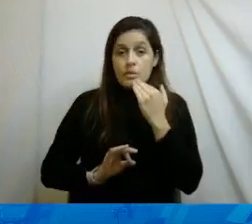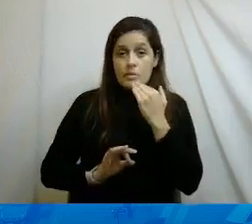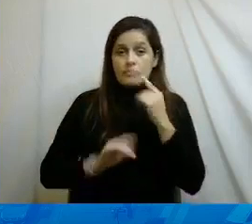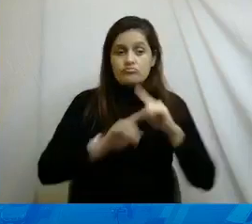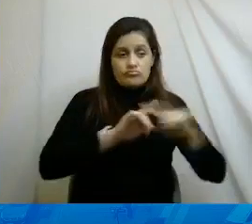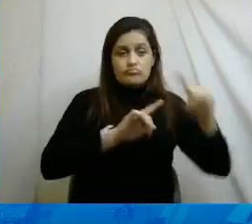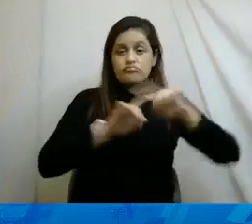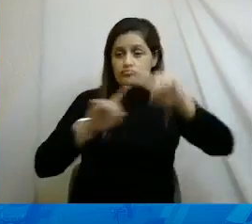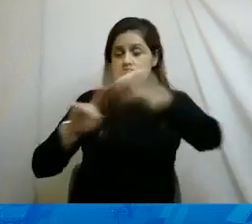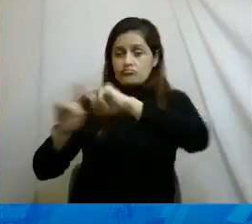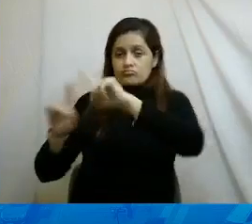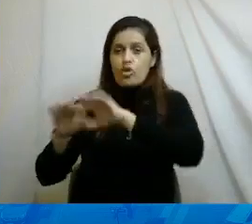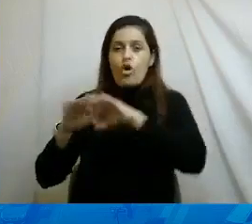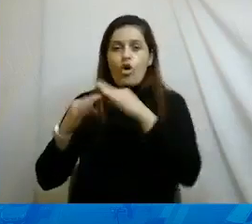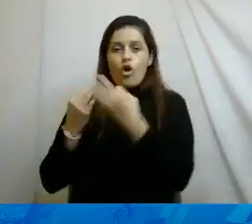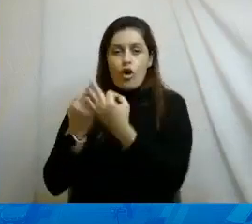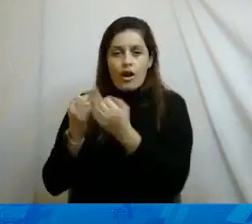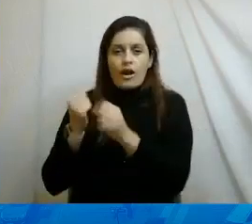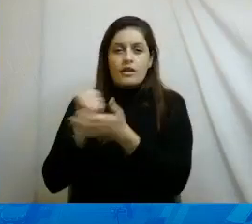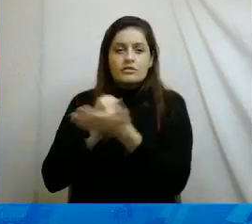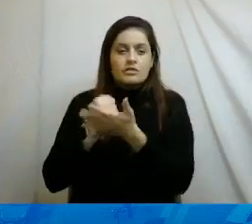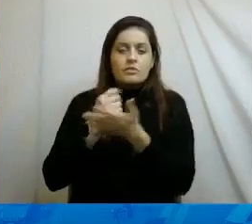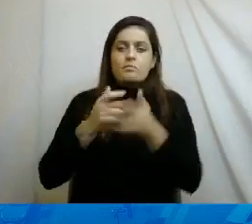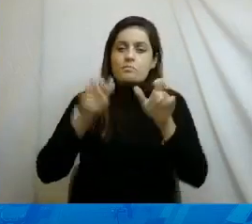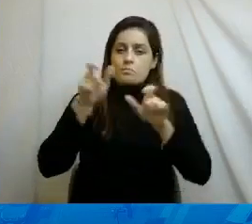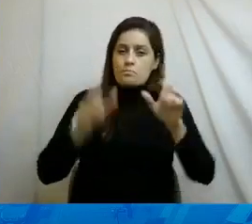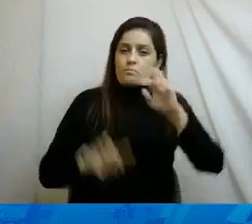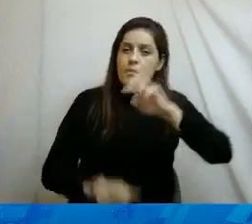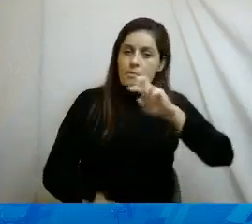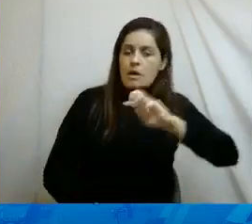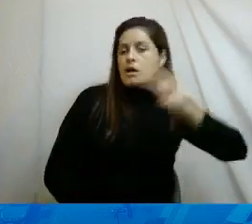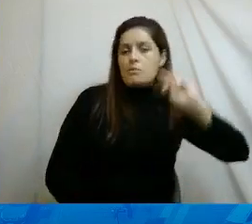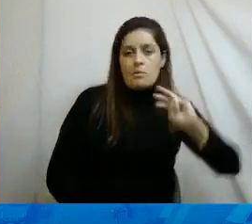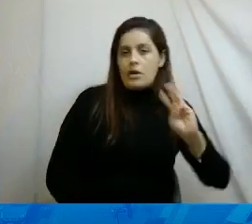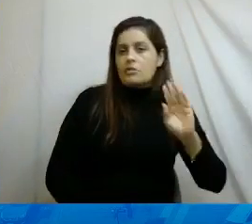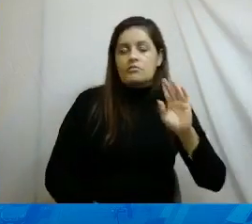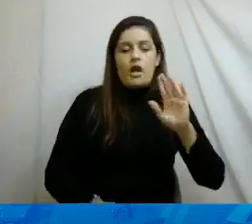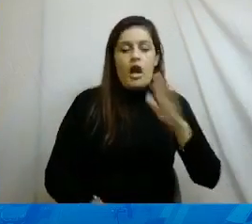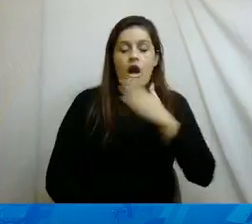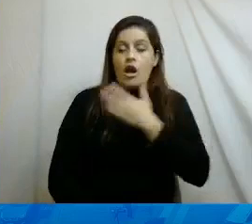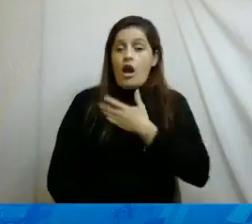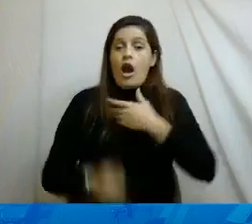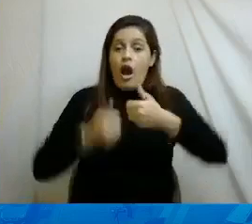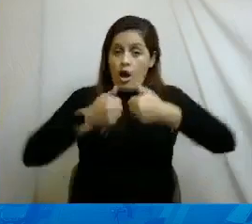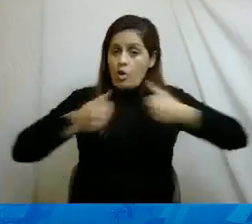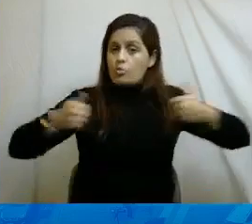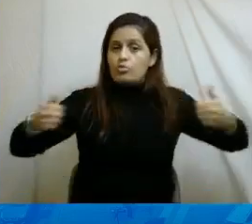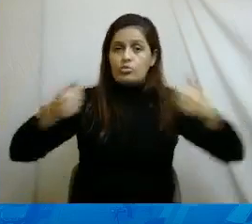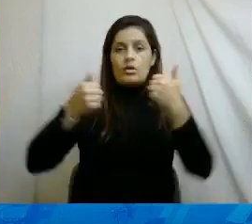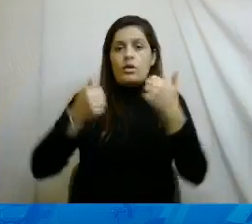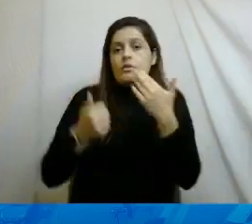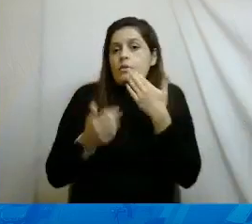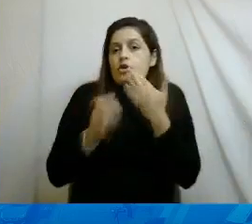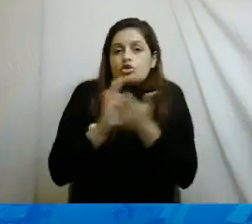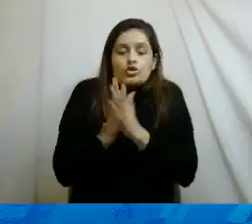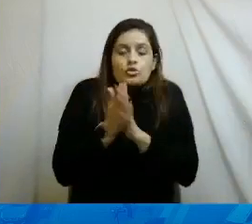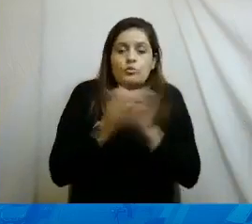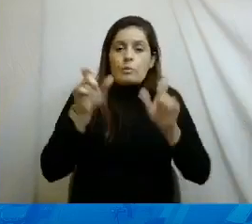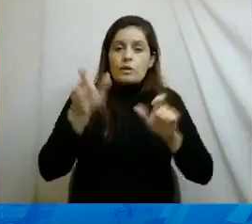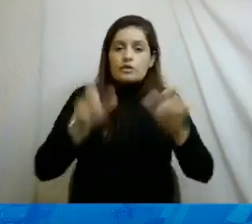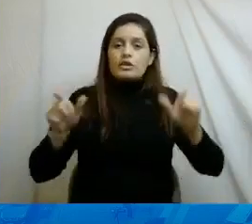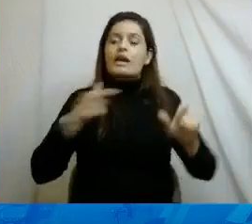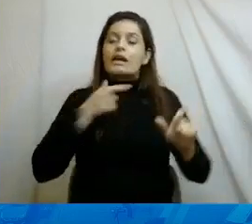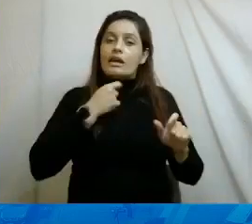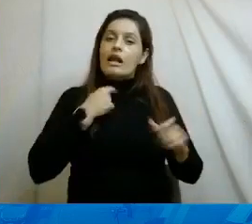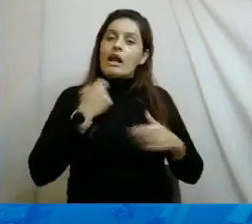de las organizaciones, apoderadas, apoderados, autoridades y toda persona que quiera aportar a ese plan